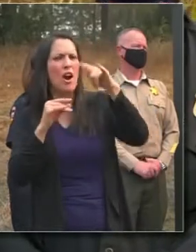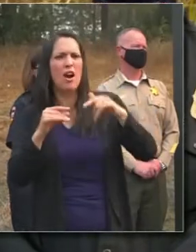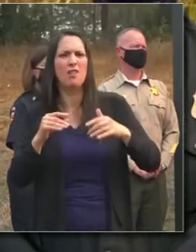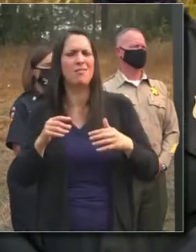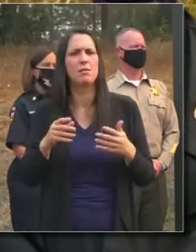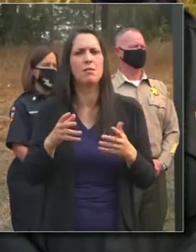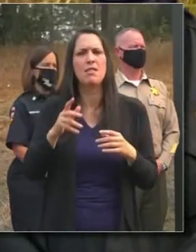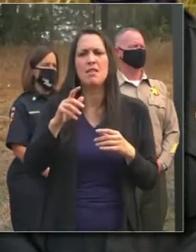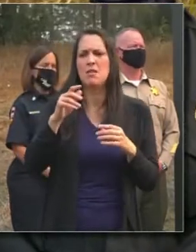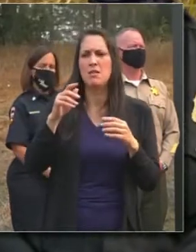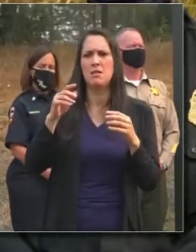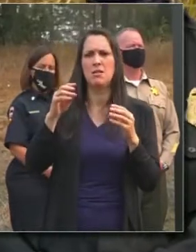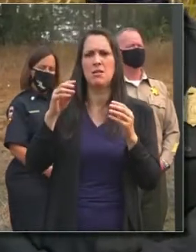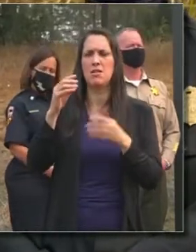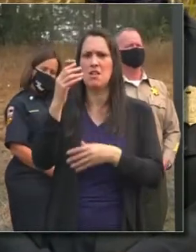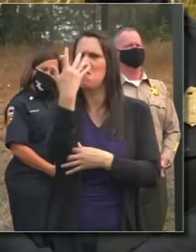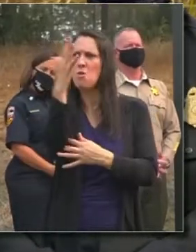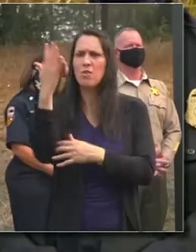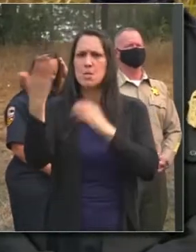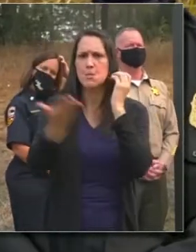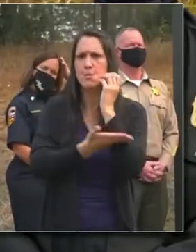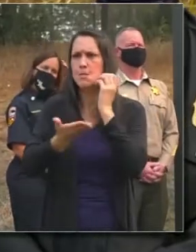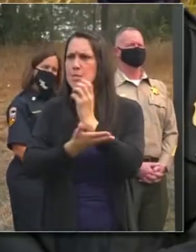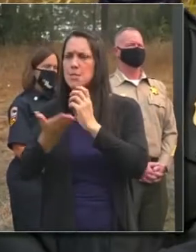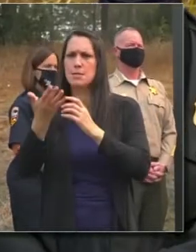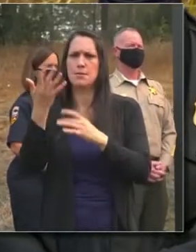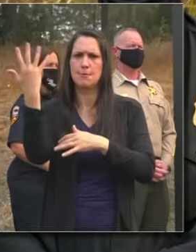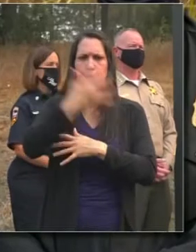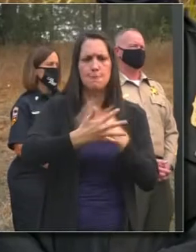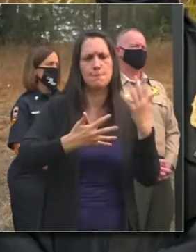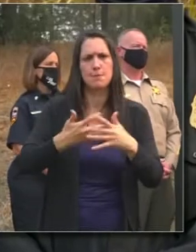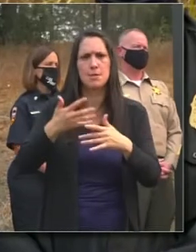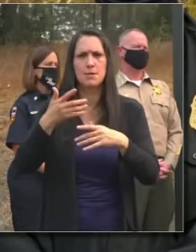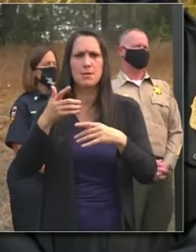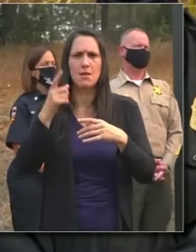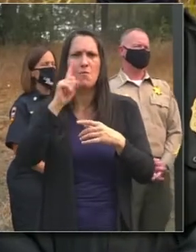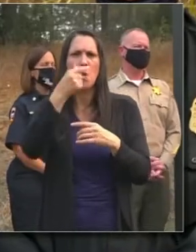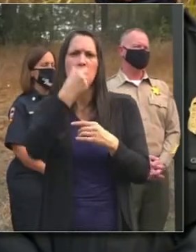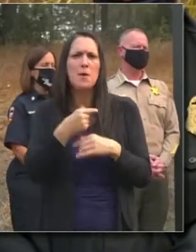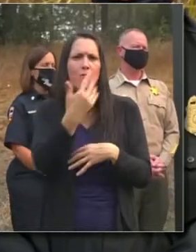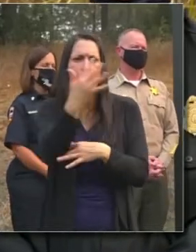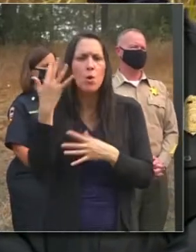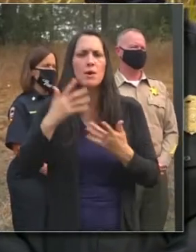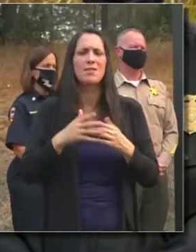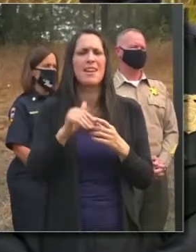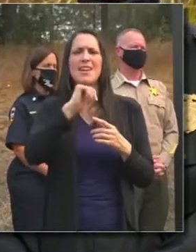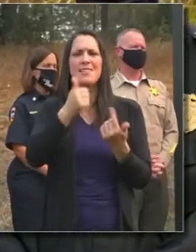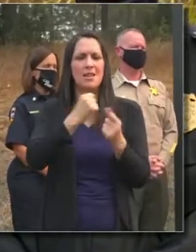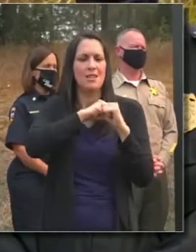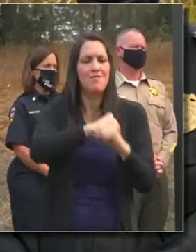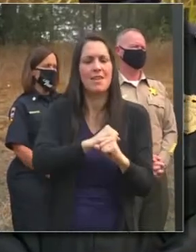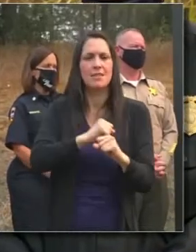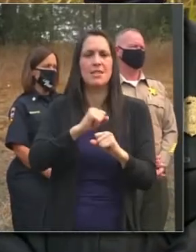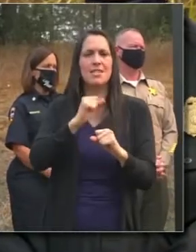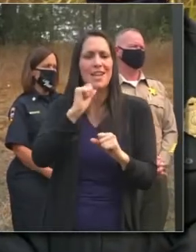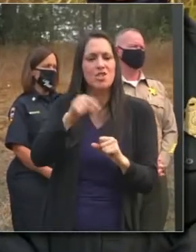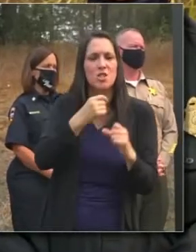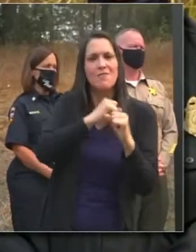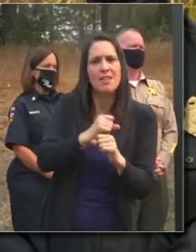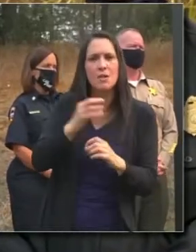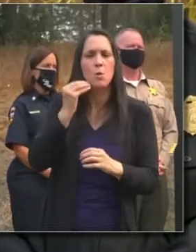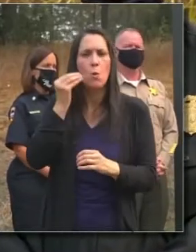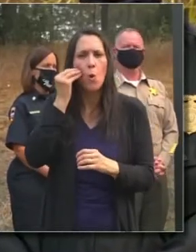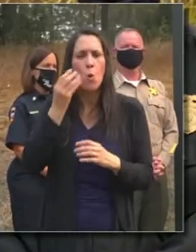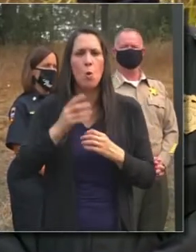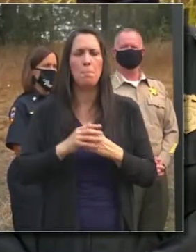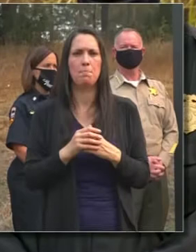no es solamente más proyectos de reducción de combustible o de arreglar